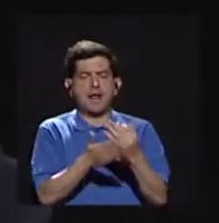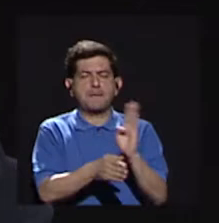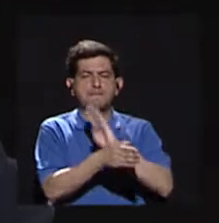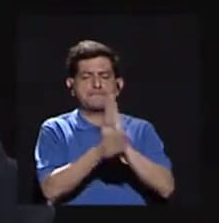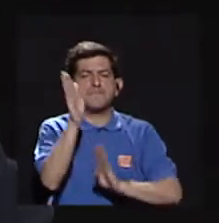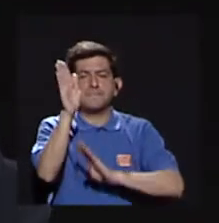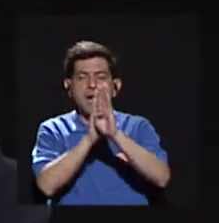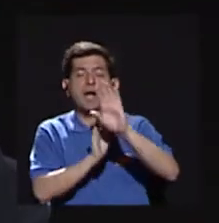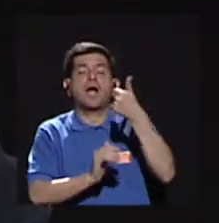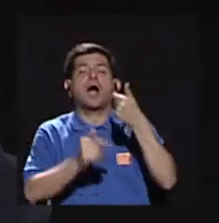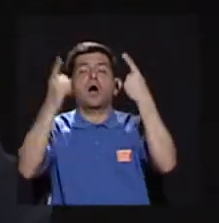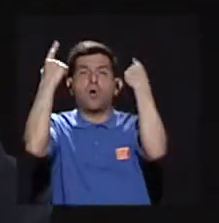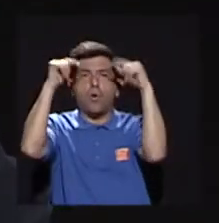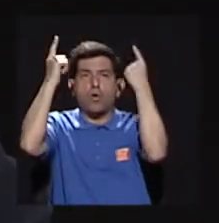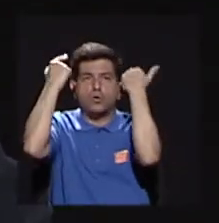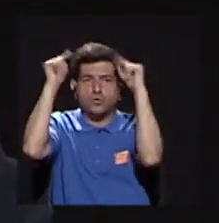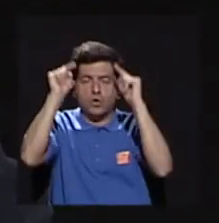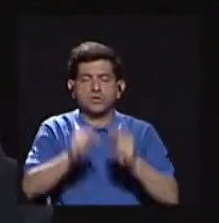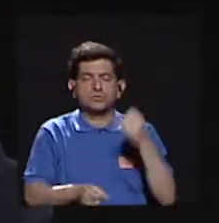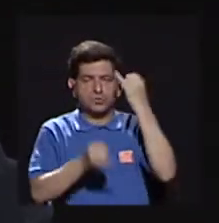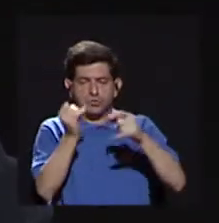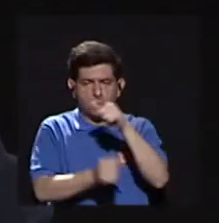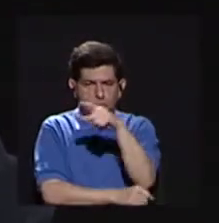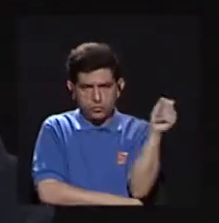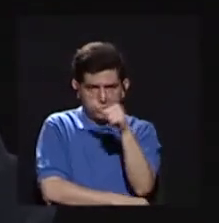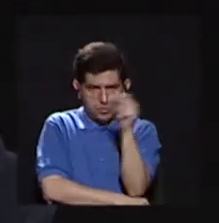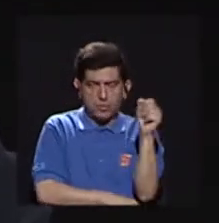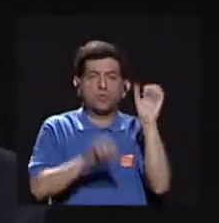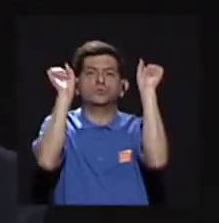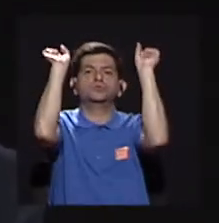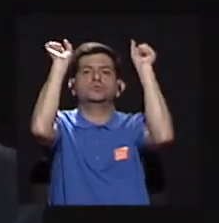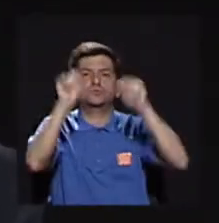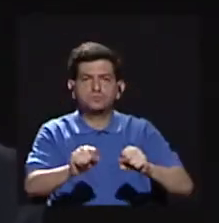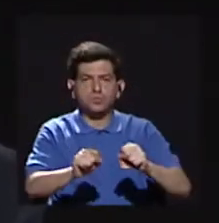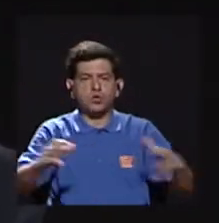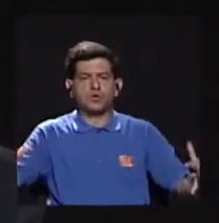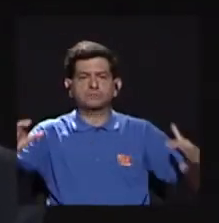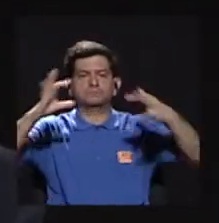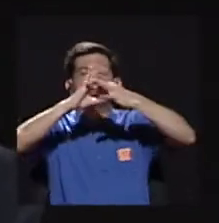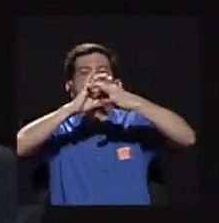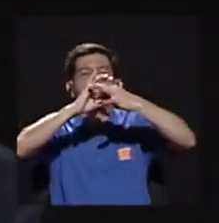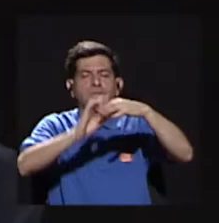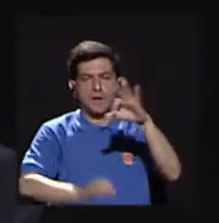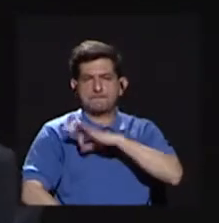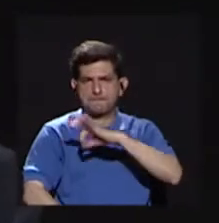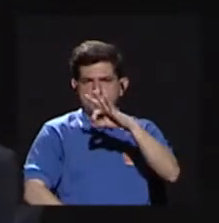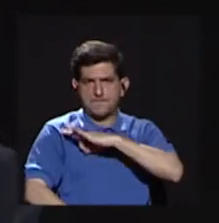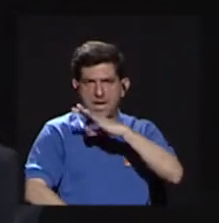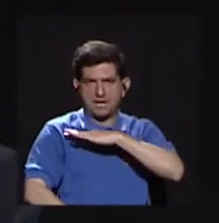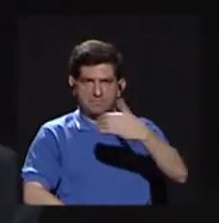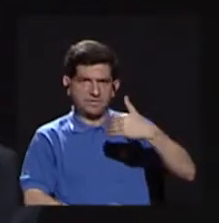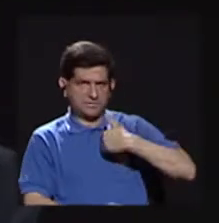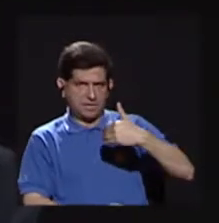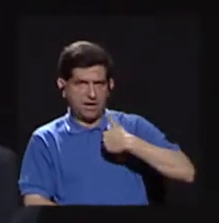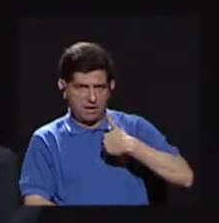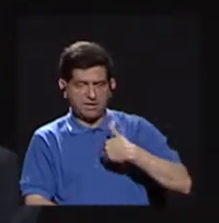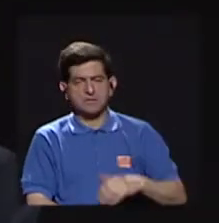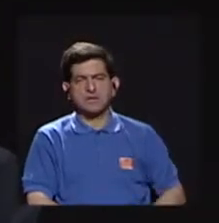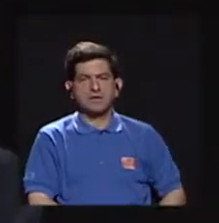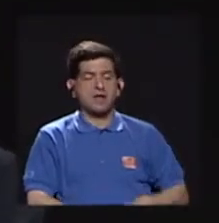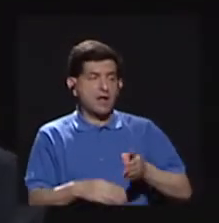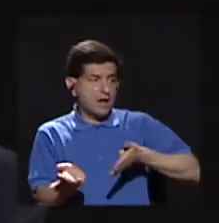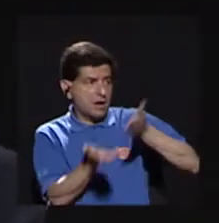desarrollo que es otro de los logros de estos últimos meses se logre encadenar el bienestar que produce la